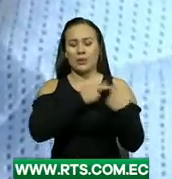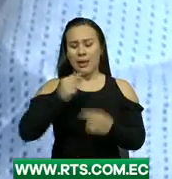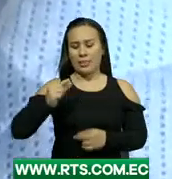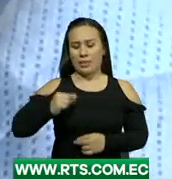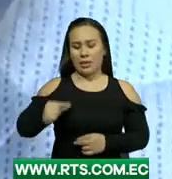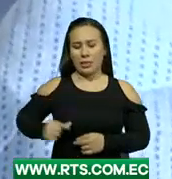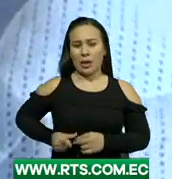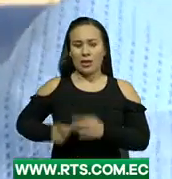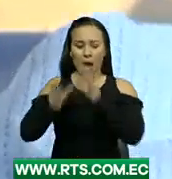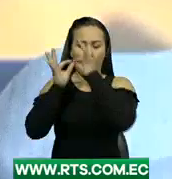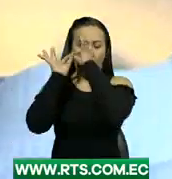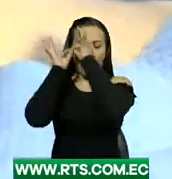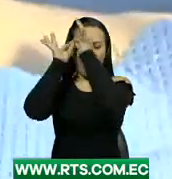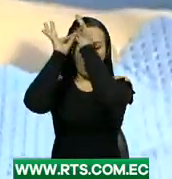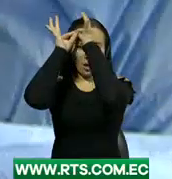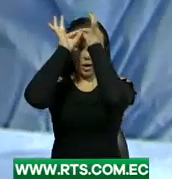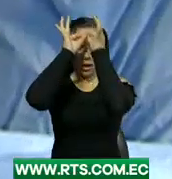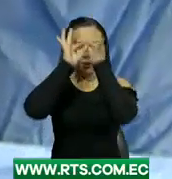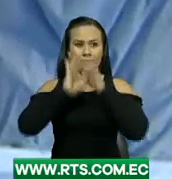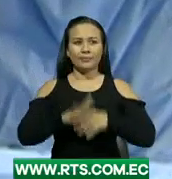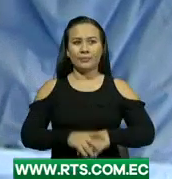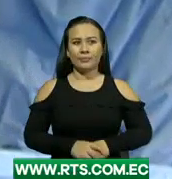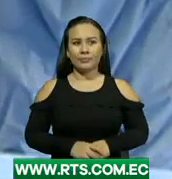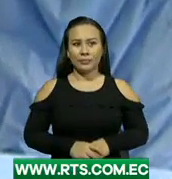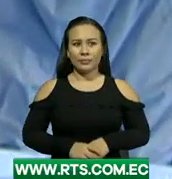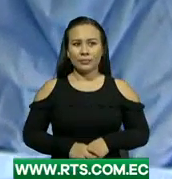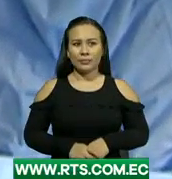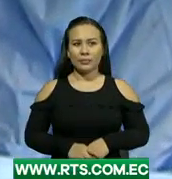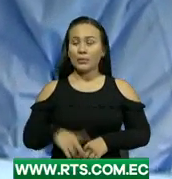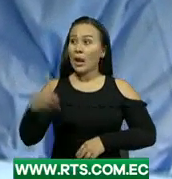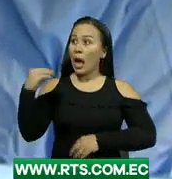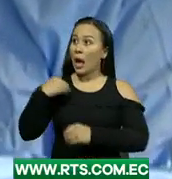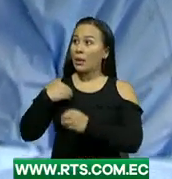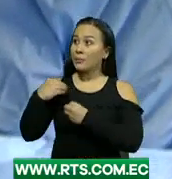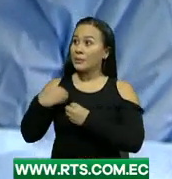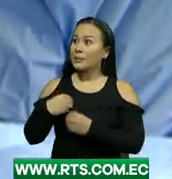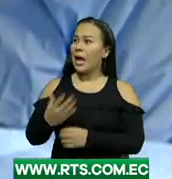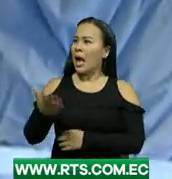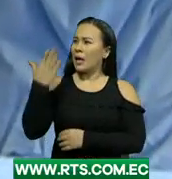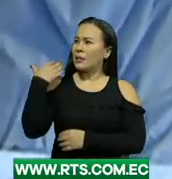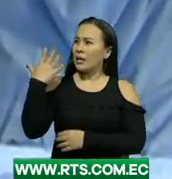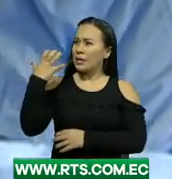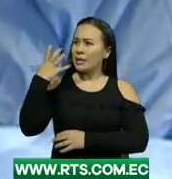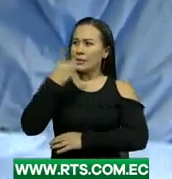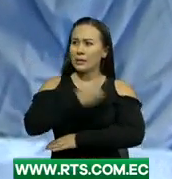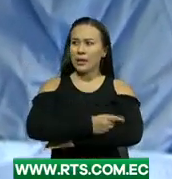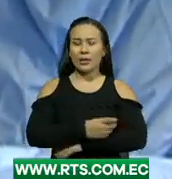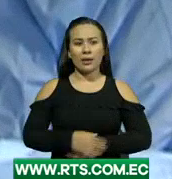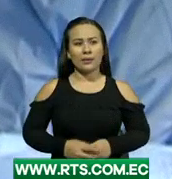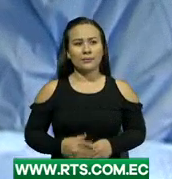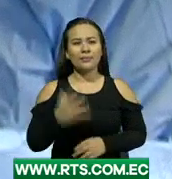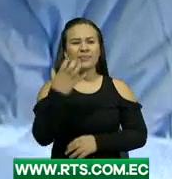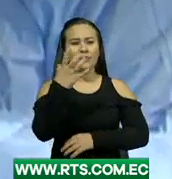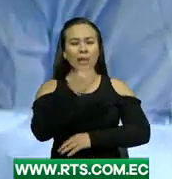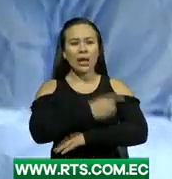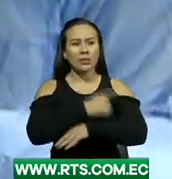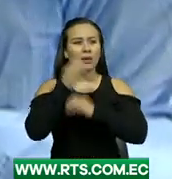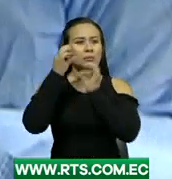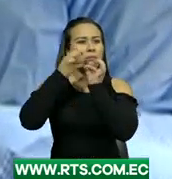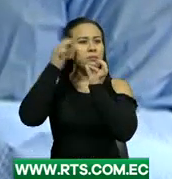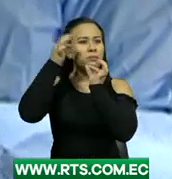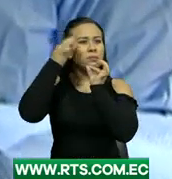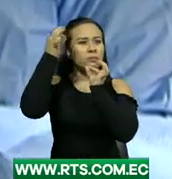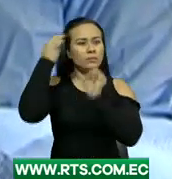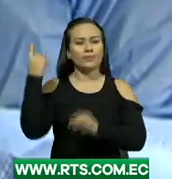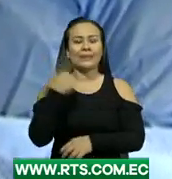del procedimiento a seguir por qué ha ocurrido esta lesión hace 15 días pues los tejidos esto ya es tan fría bless estos pues